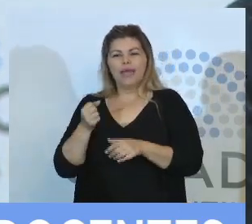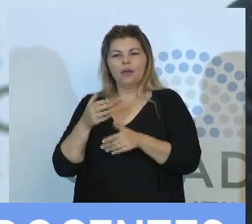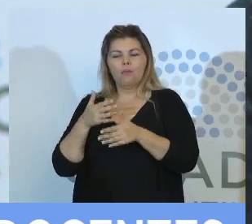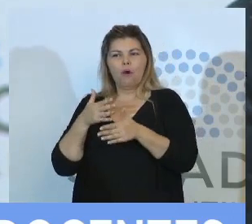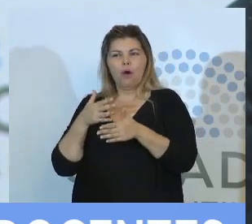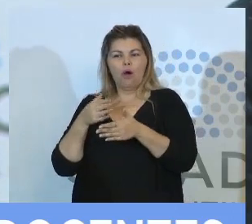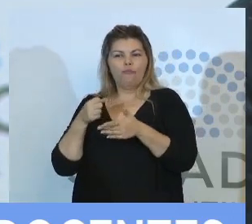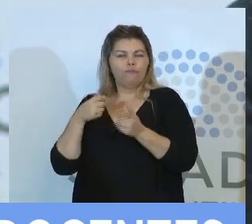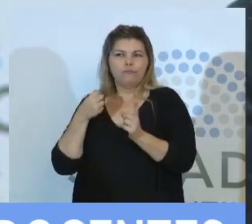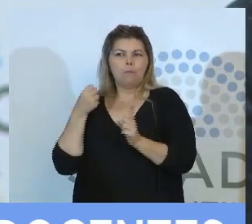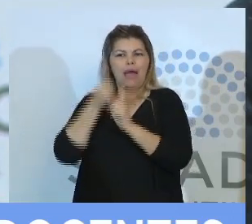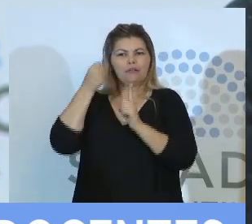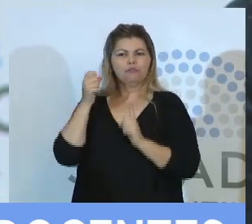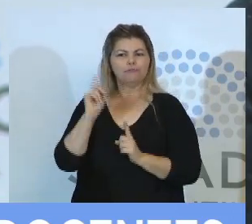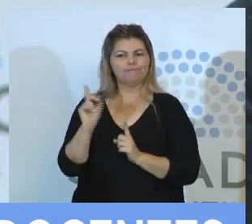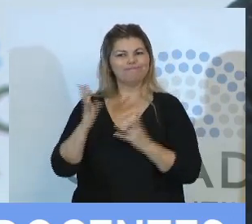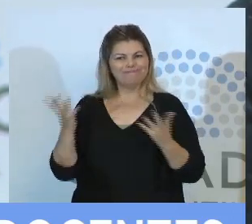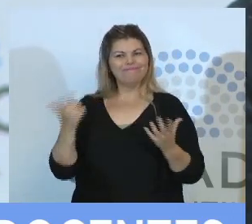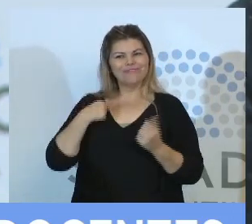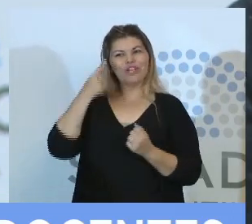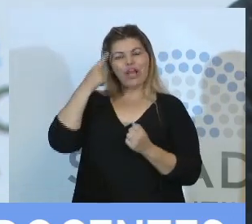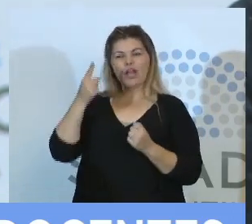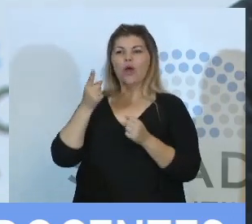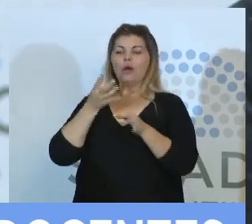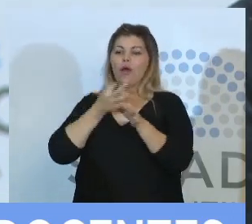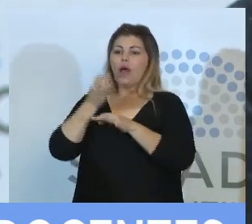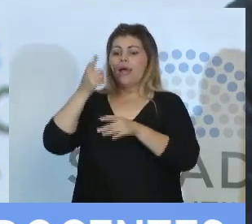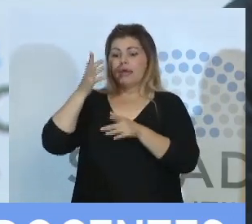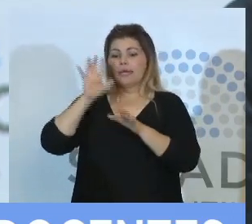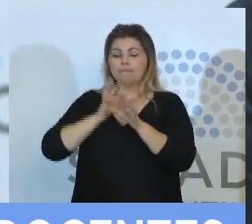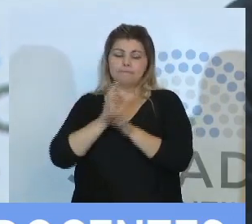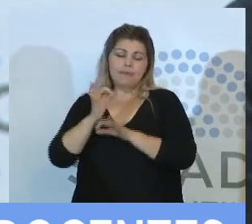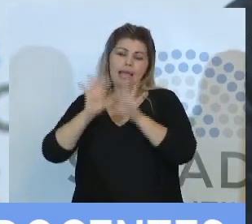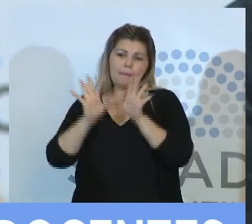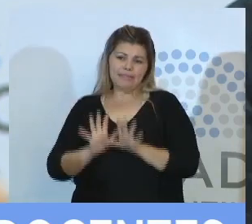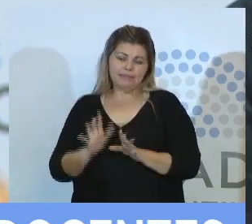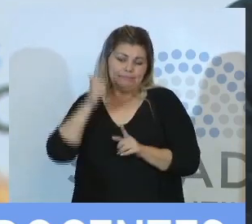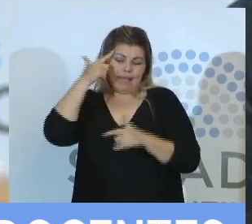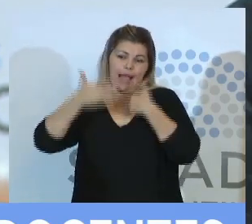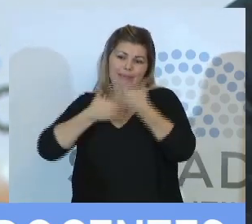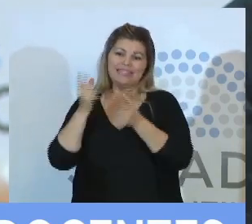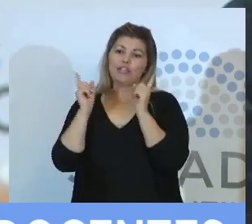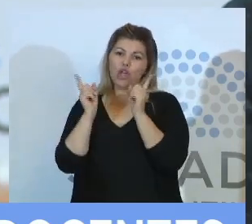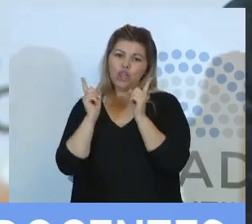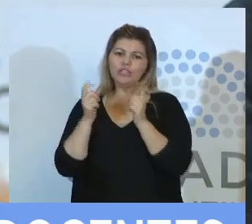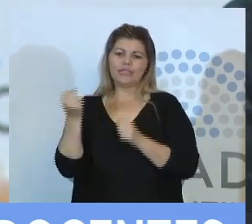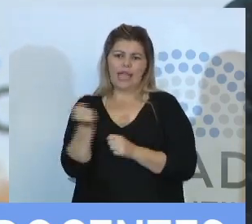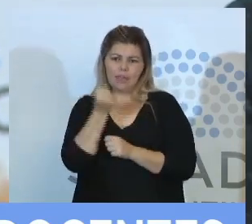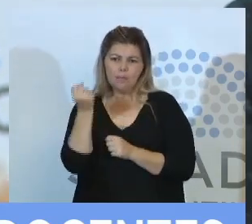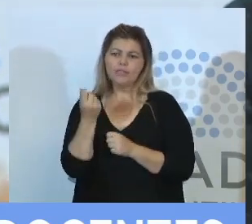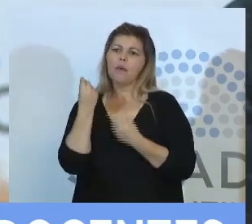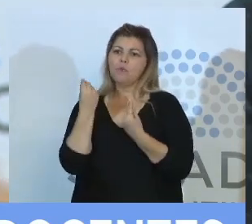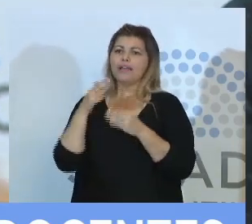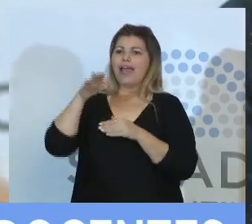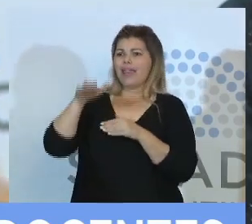forma. Creo que la capacitación docente realmente es muy importante, porque a cualquier chico va a ayudar a cumplir con sus metas,